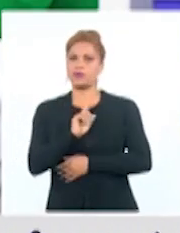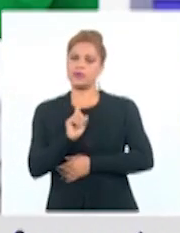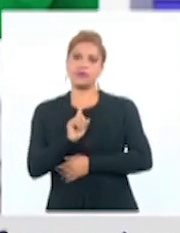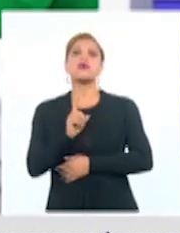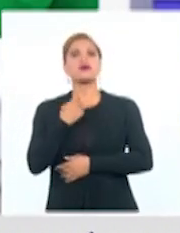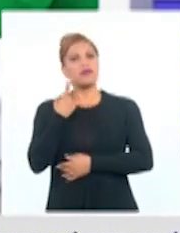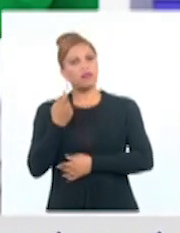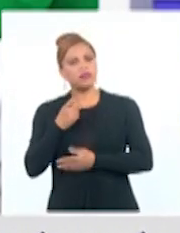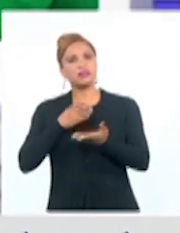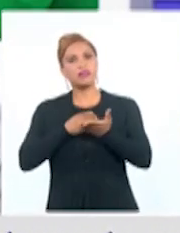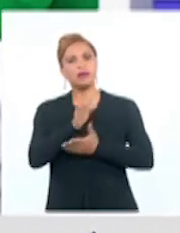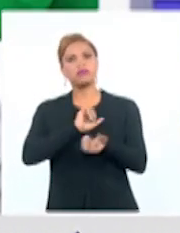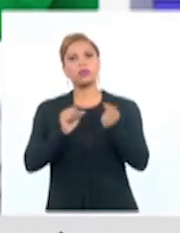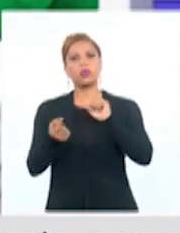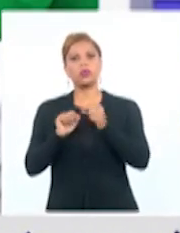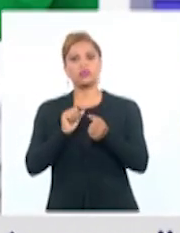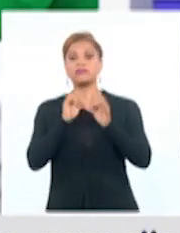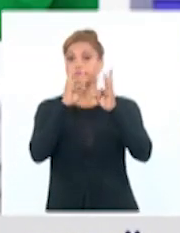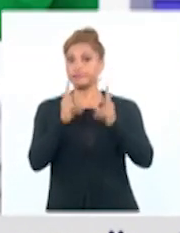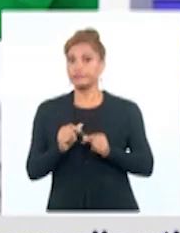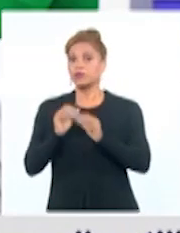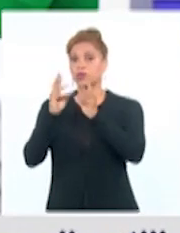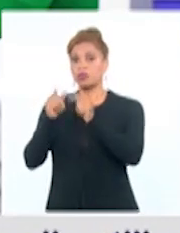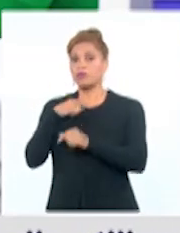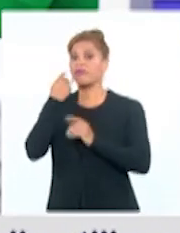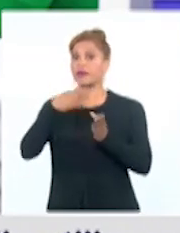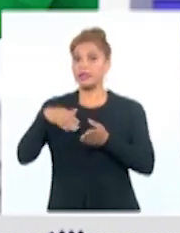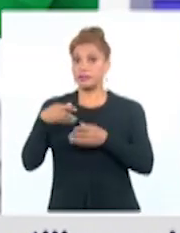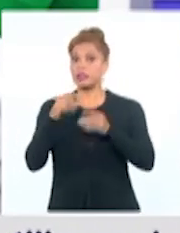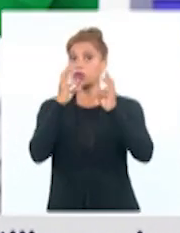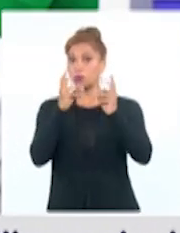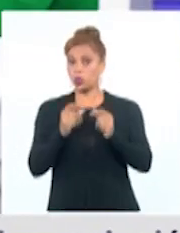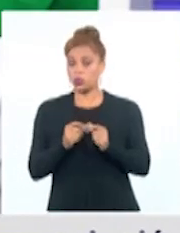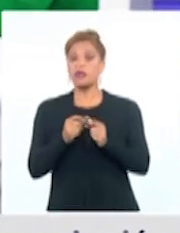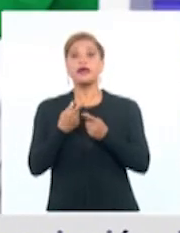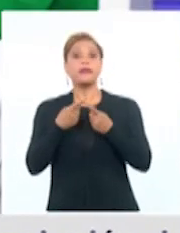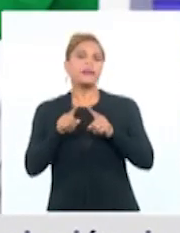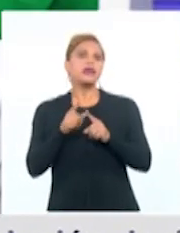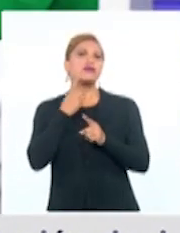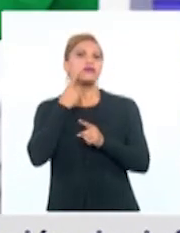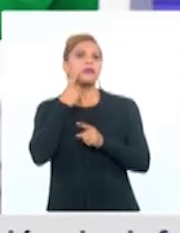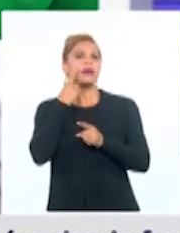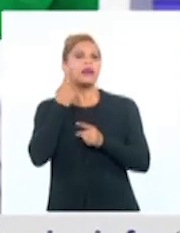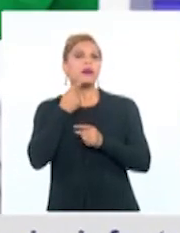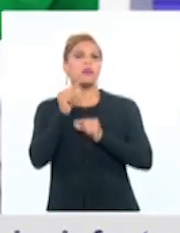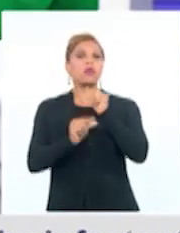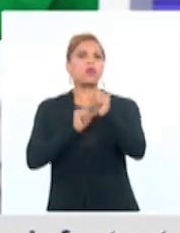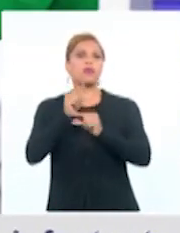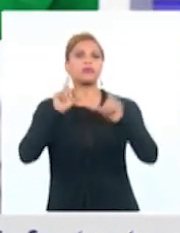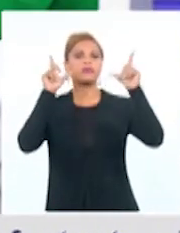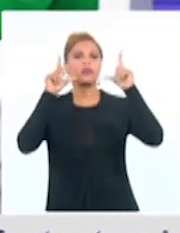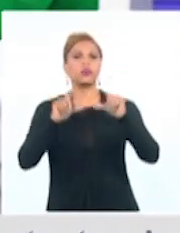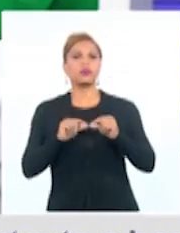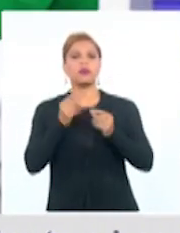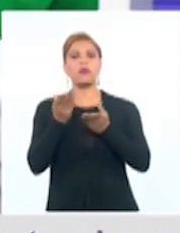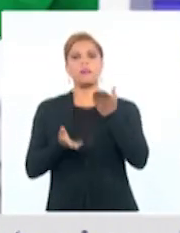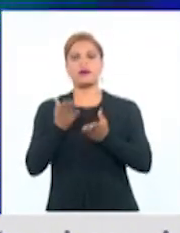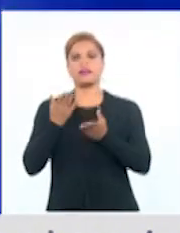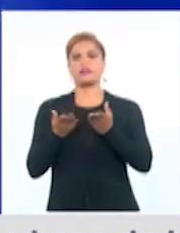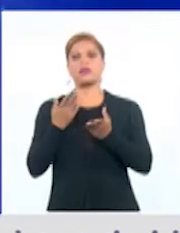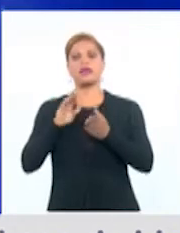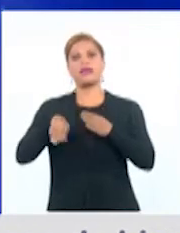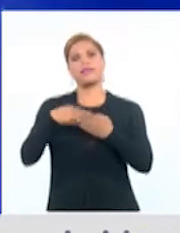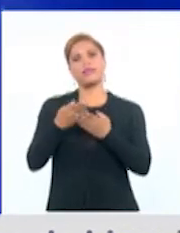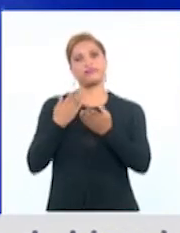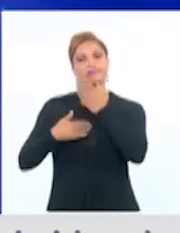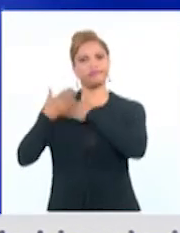un número importante de fallecidos, pero indiscutiblemente con una reducción en comparación con días anteriores.